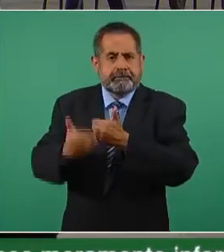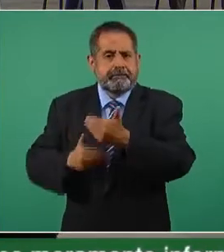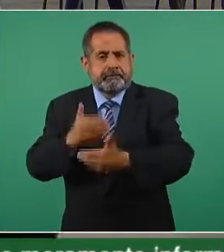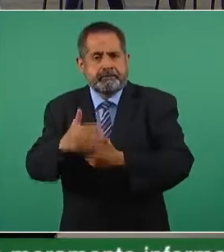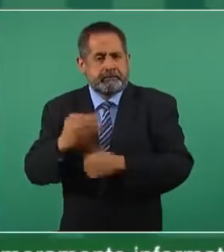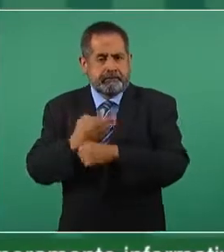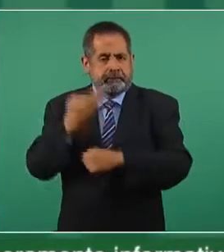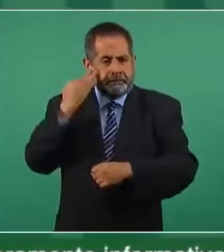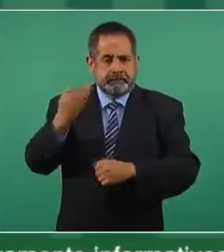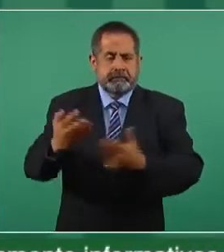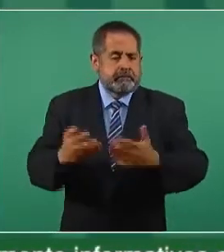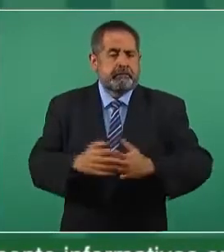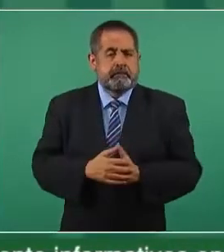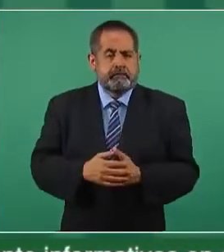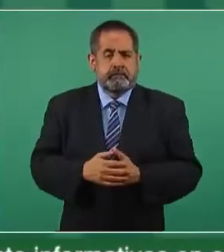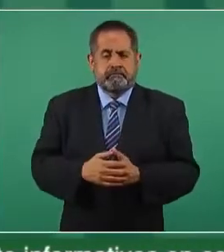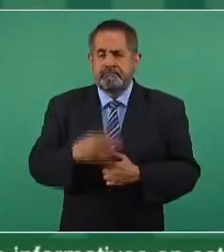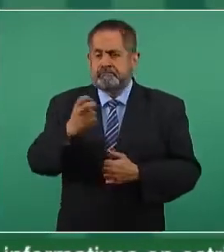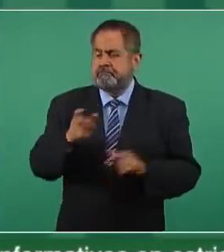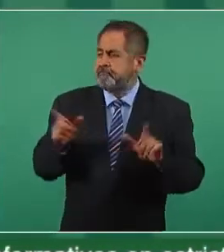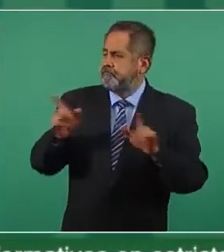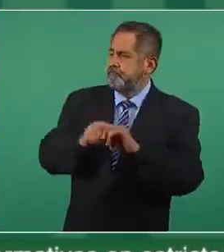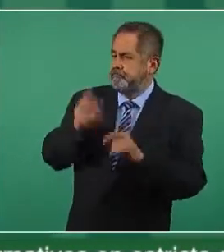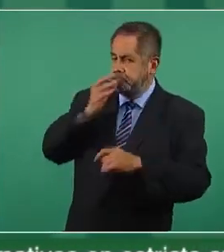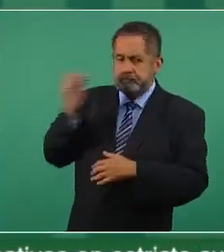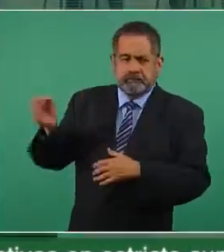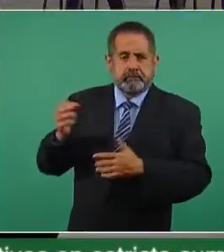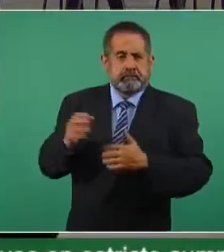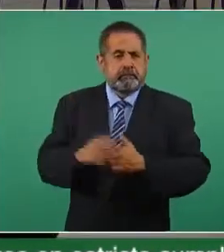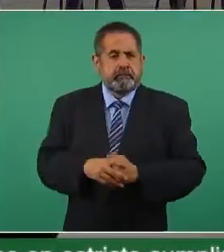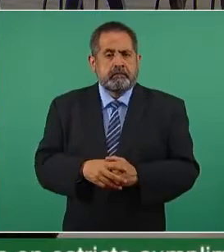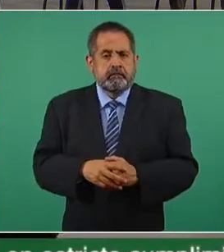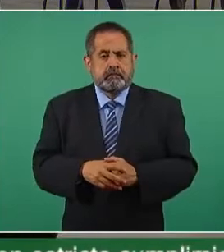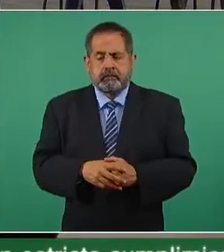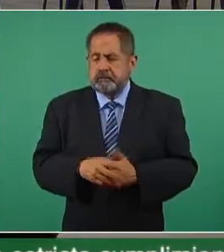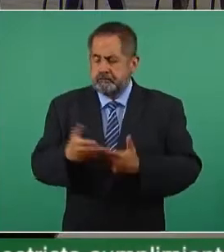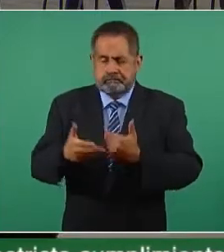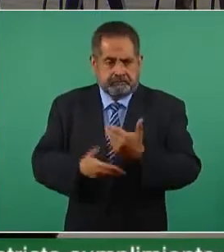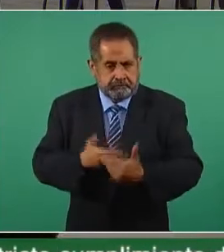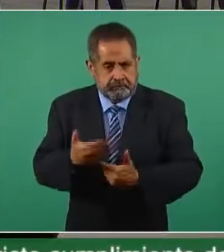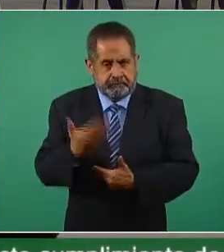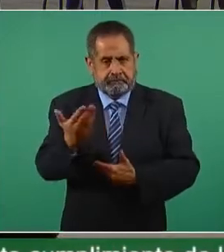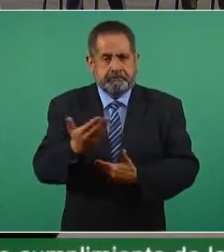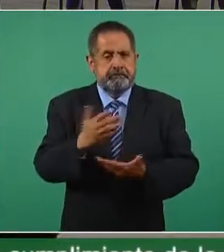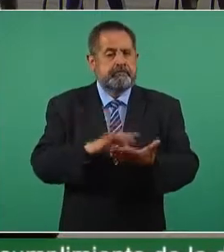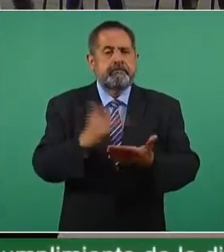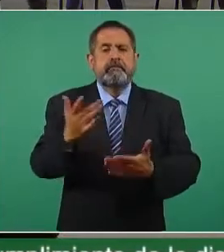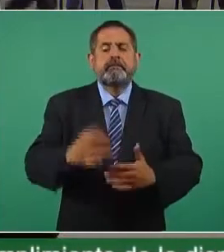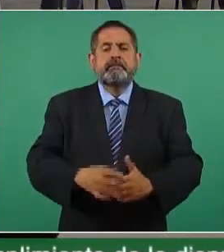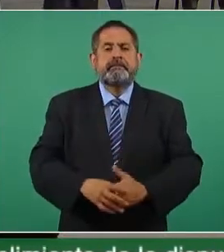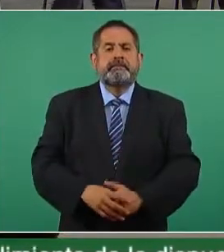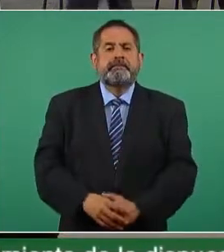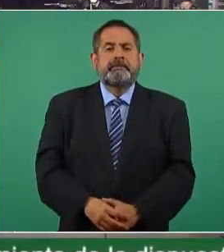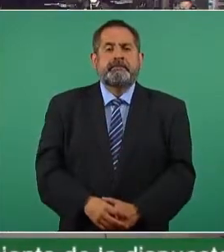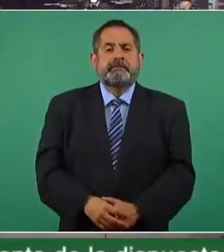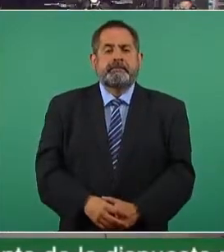estamos viviendo. Entonces, eso sería cuanto y bueno, pues quedo a sus órdenes. Muchas gracias.